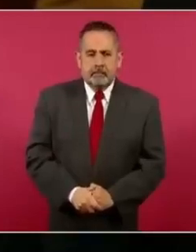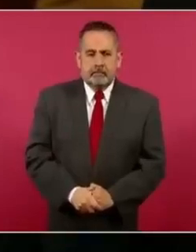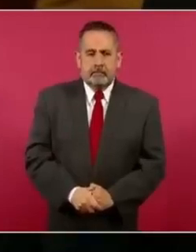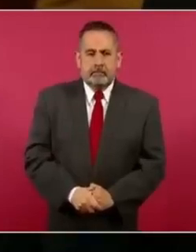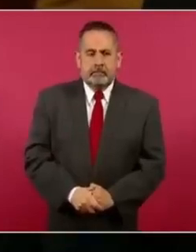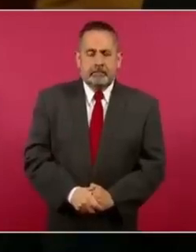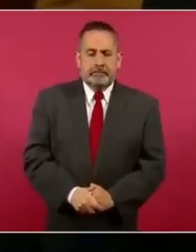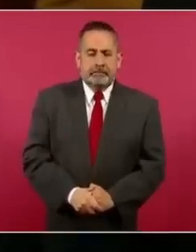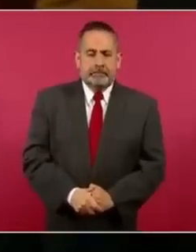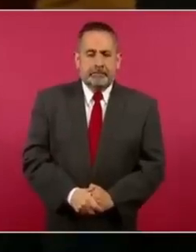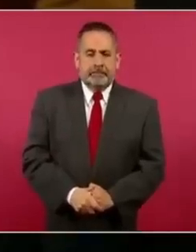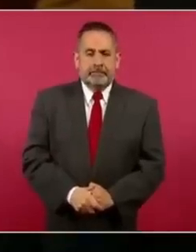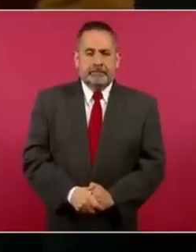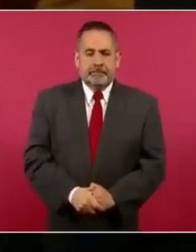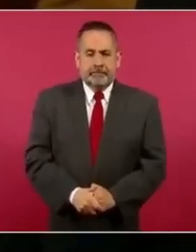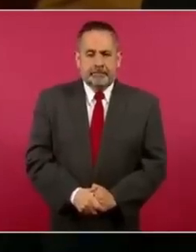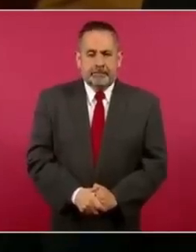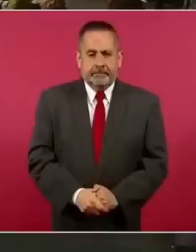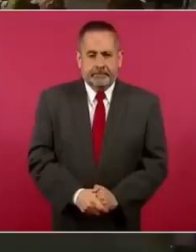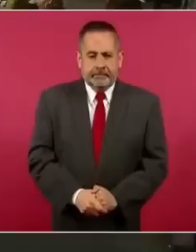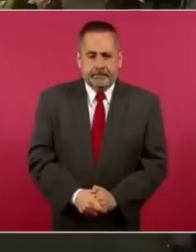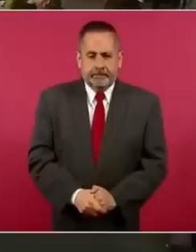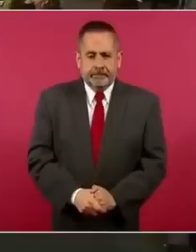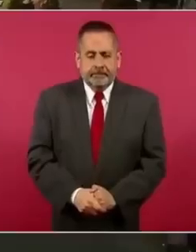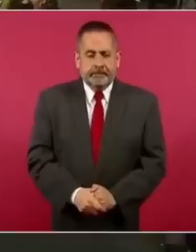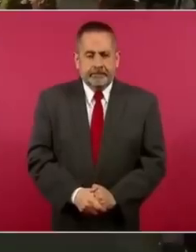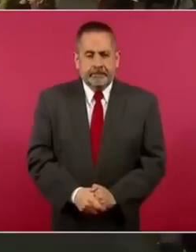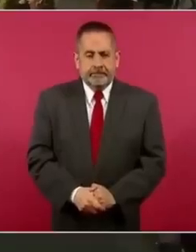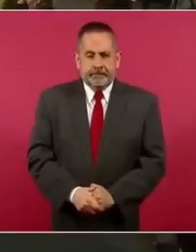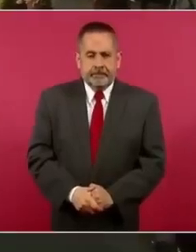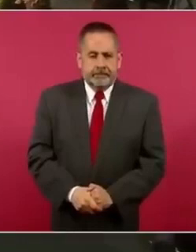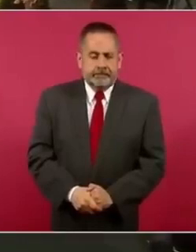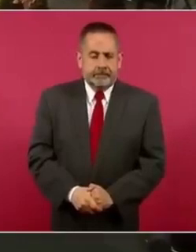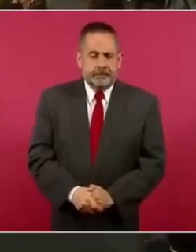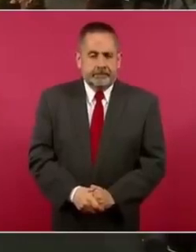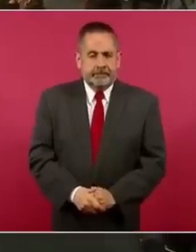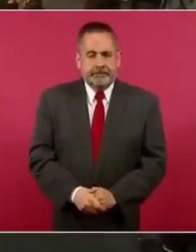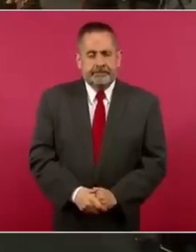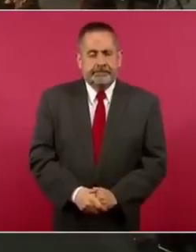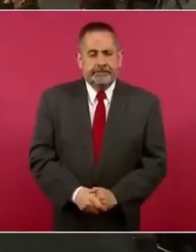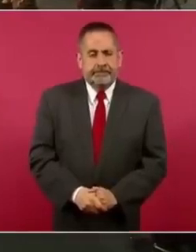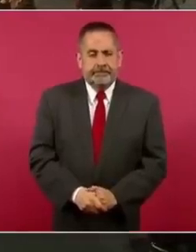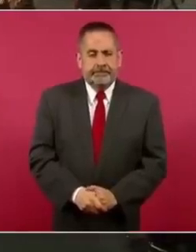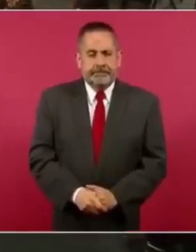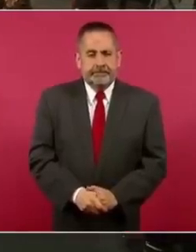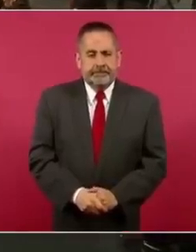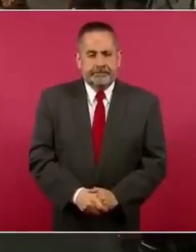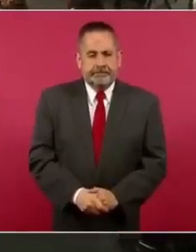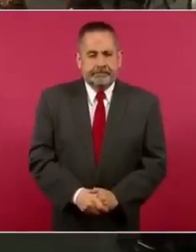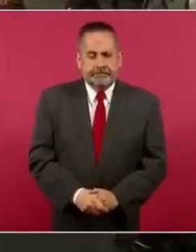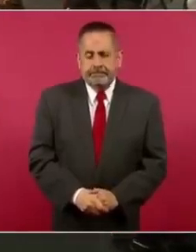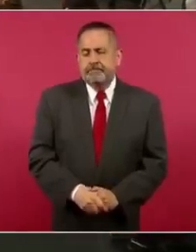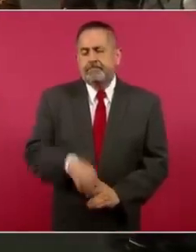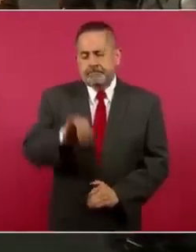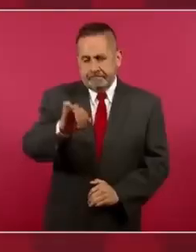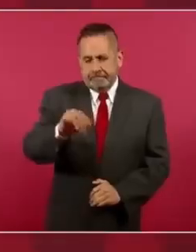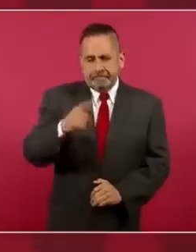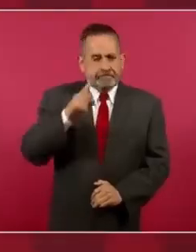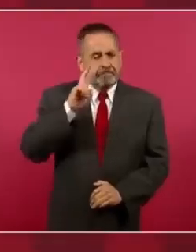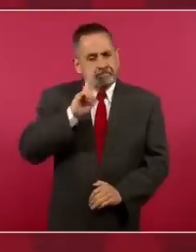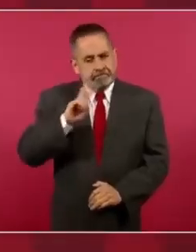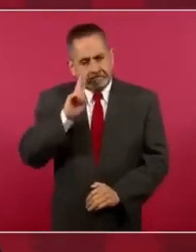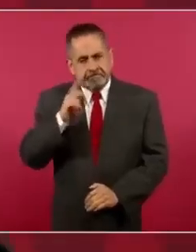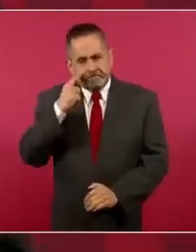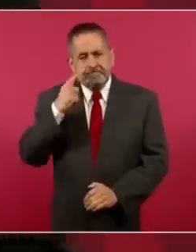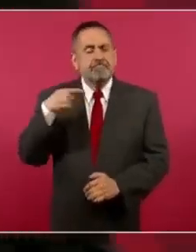las conocemos ahorita en la media superior, siendo un sistema que está con tantas complejidades. Sí, hay que verlo,